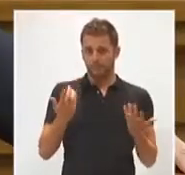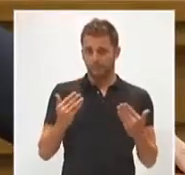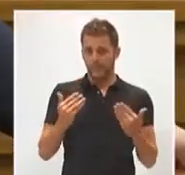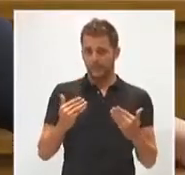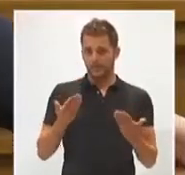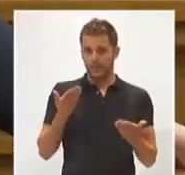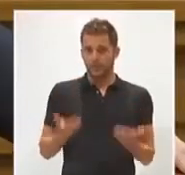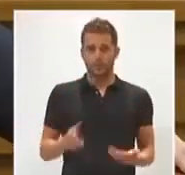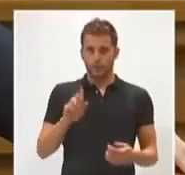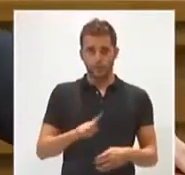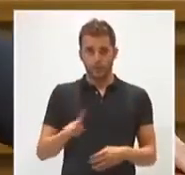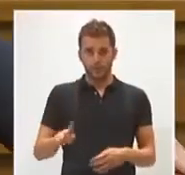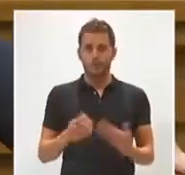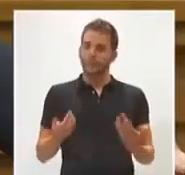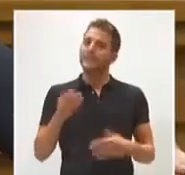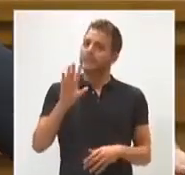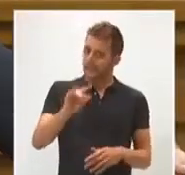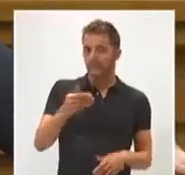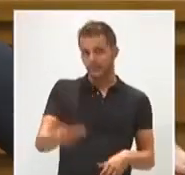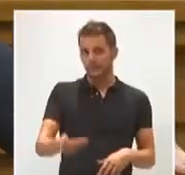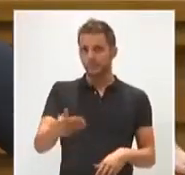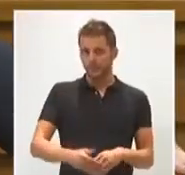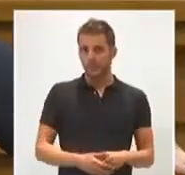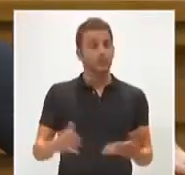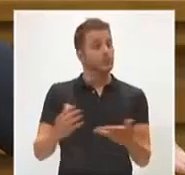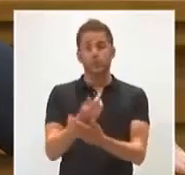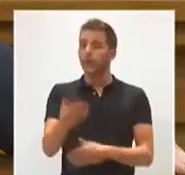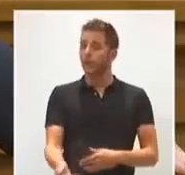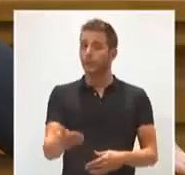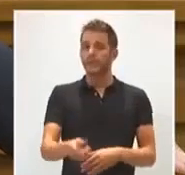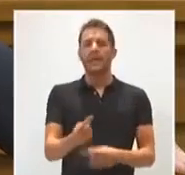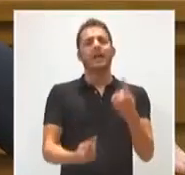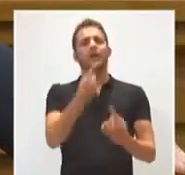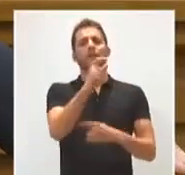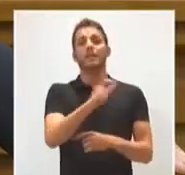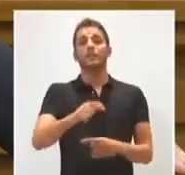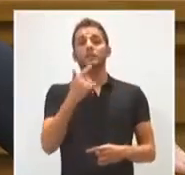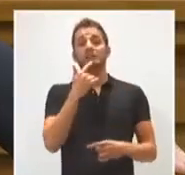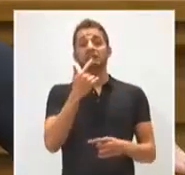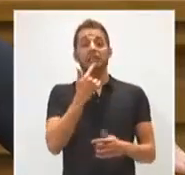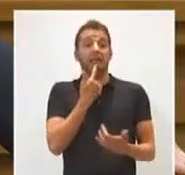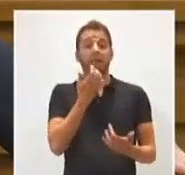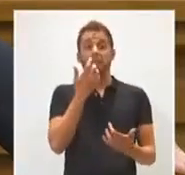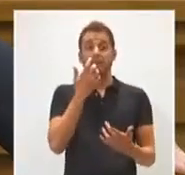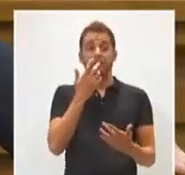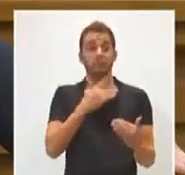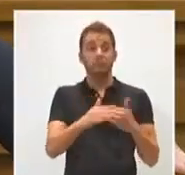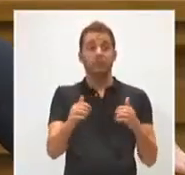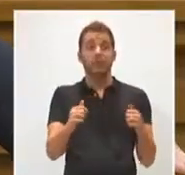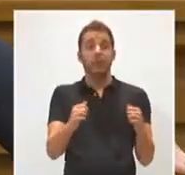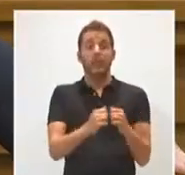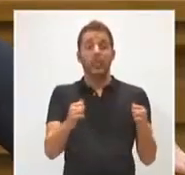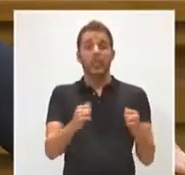por tanto sí sí sí sí importa si la verdad es que importan todos hay gente que decía que el cemento no tiene ideología que no tiene color como que no